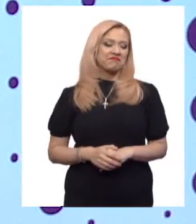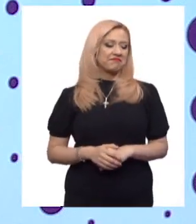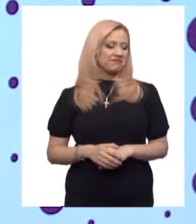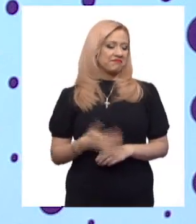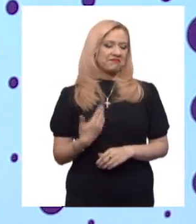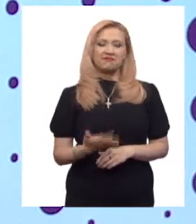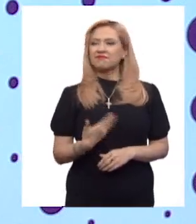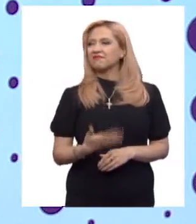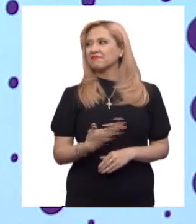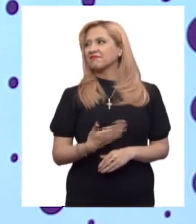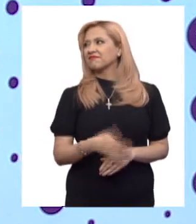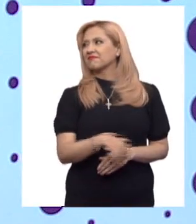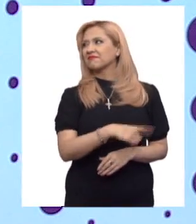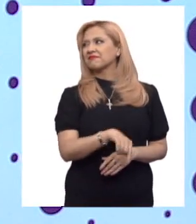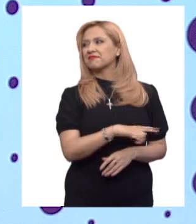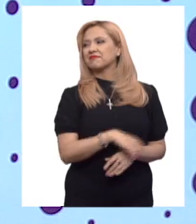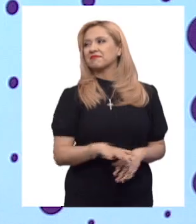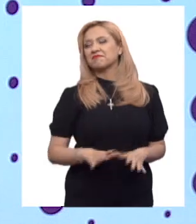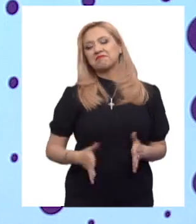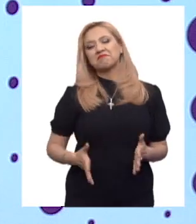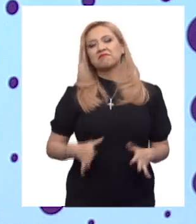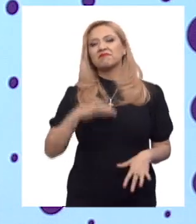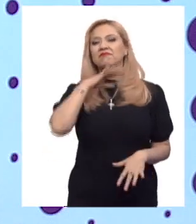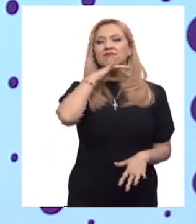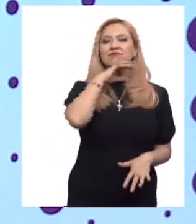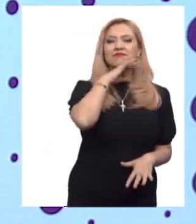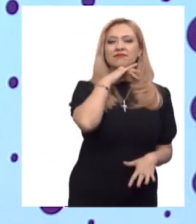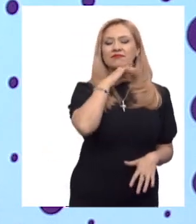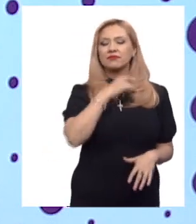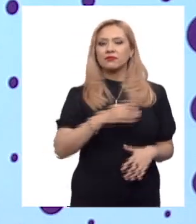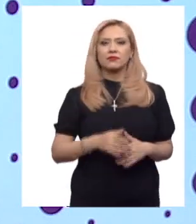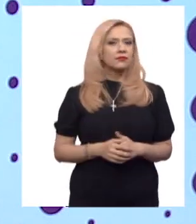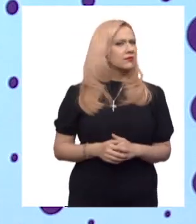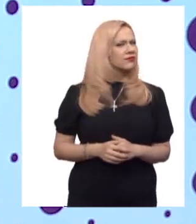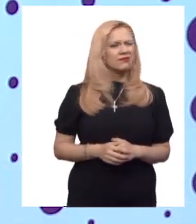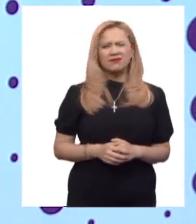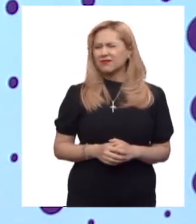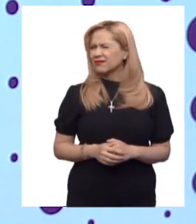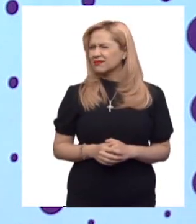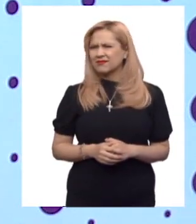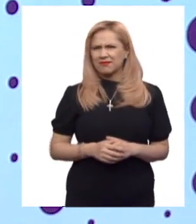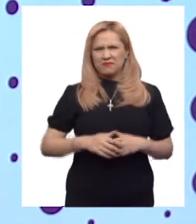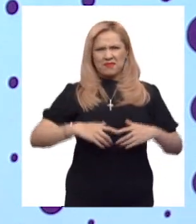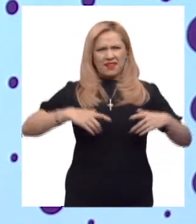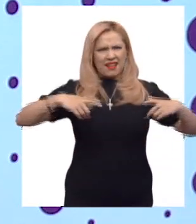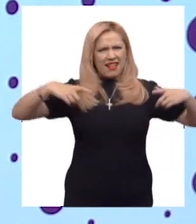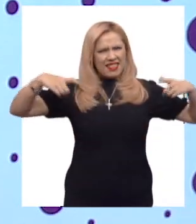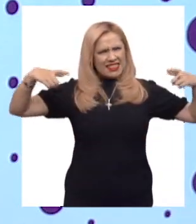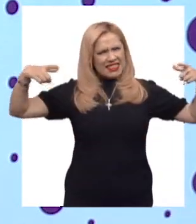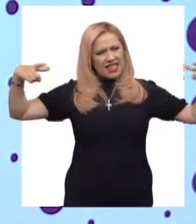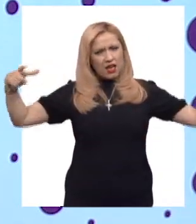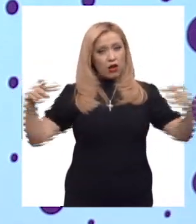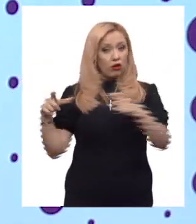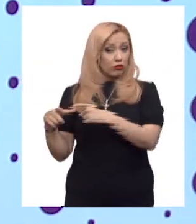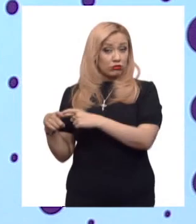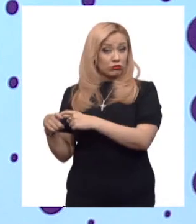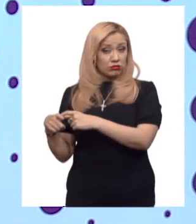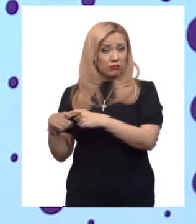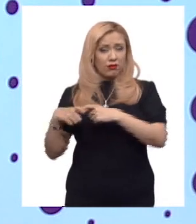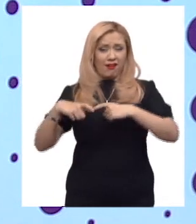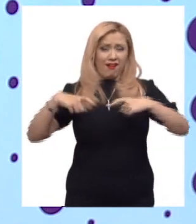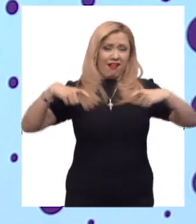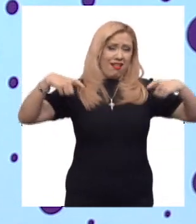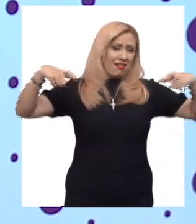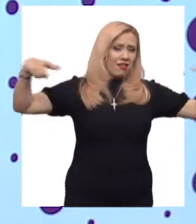estas, económicamente, de la corrupción. No, es una élite gigante en México. En México, por lo que nosotros